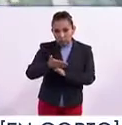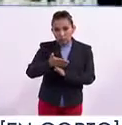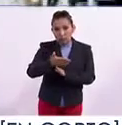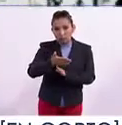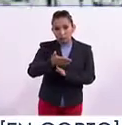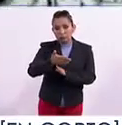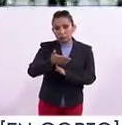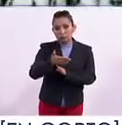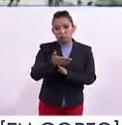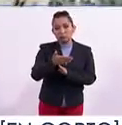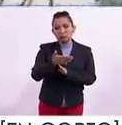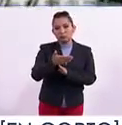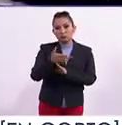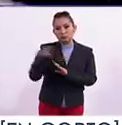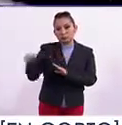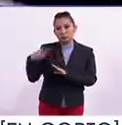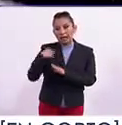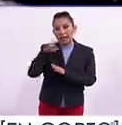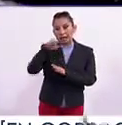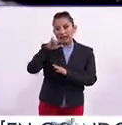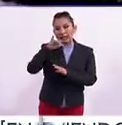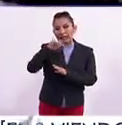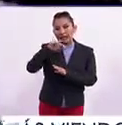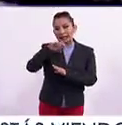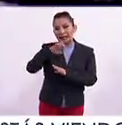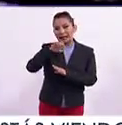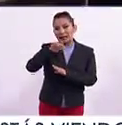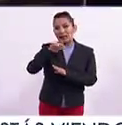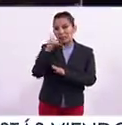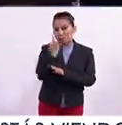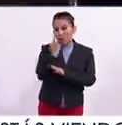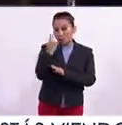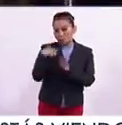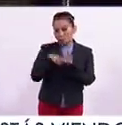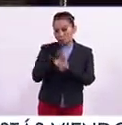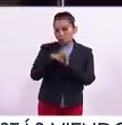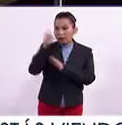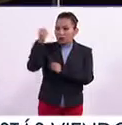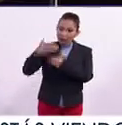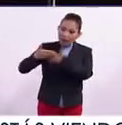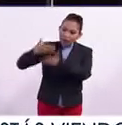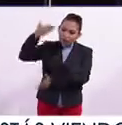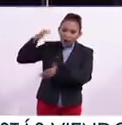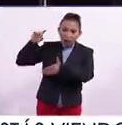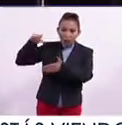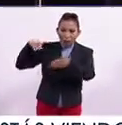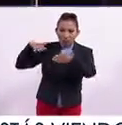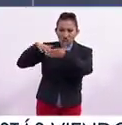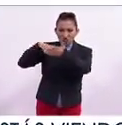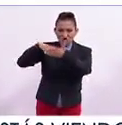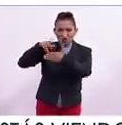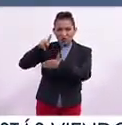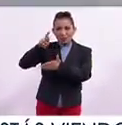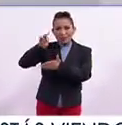la línea 1 del metro y de algunas presas y después principalmente edificios.